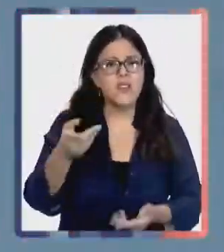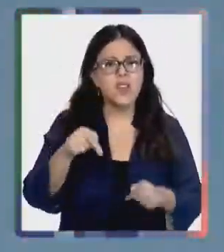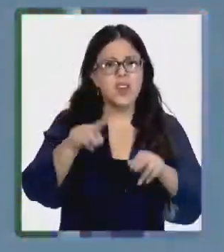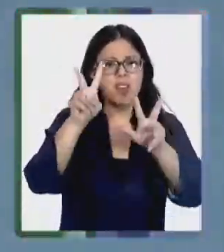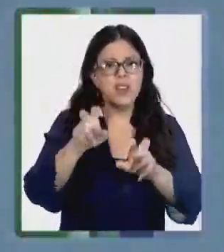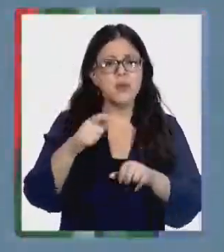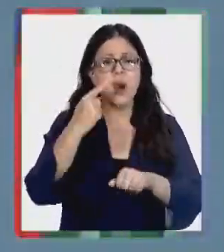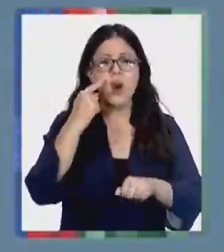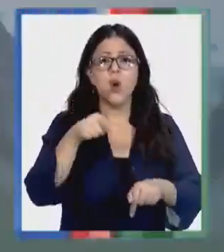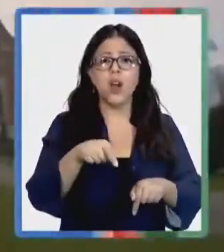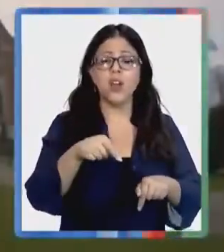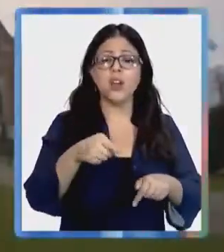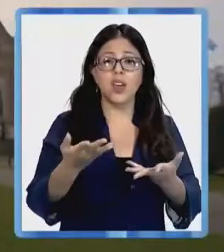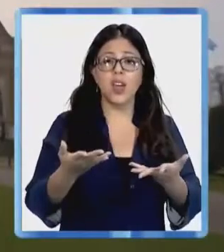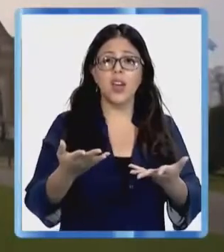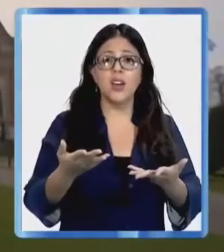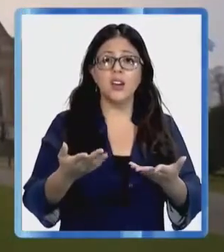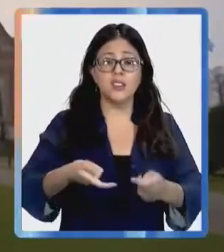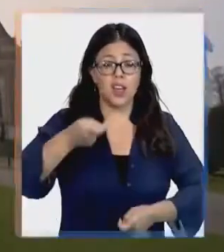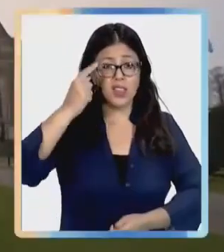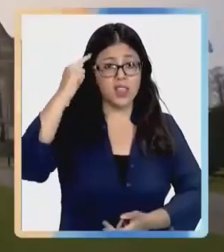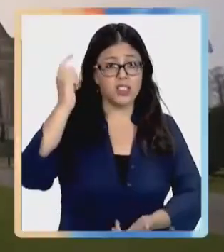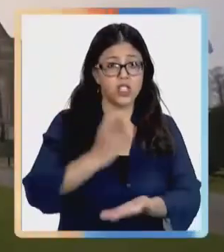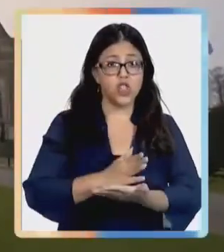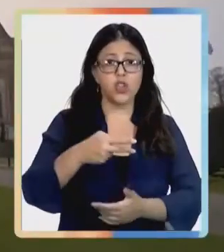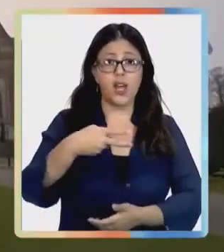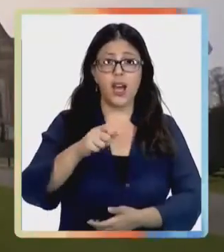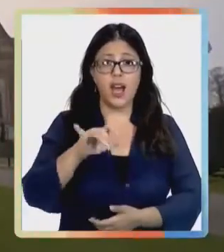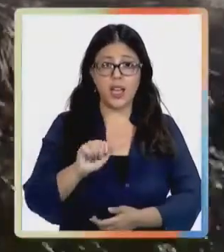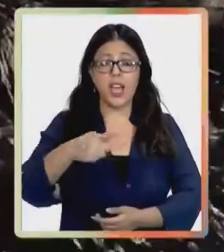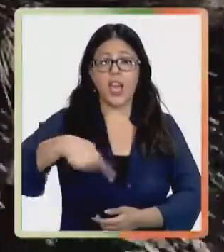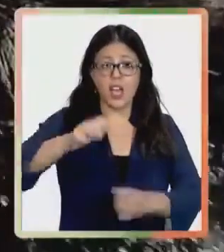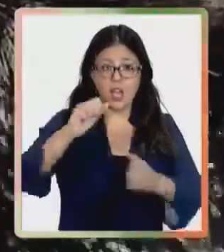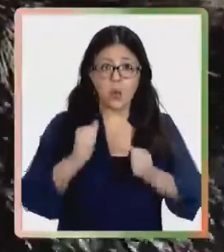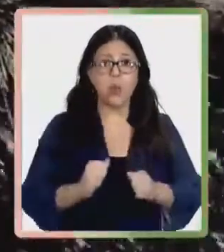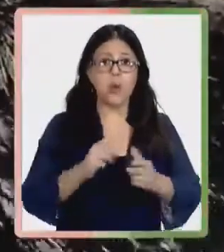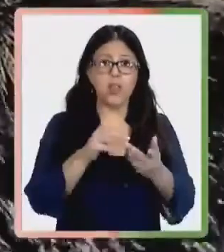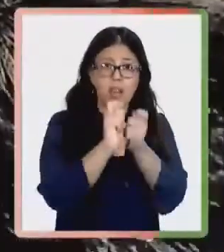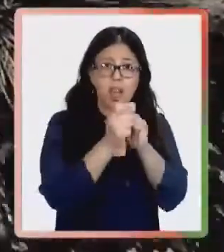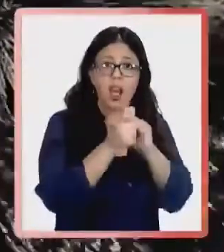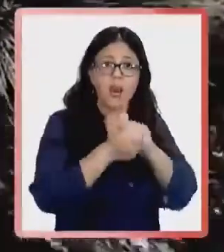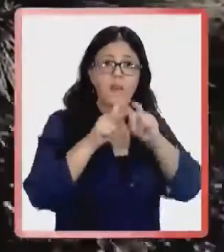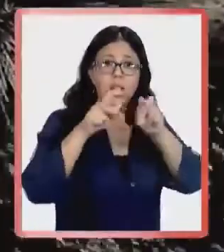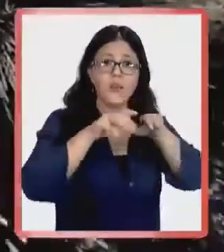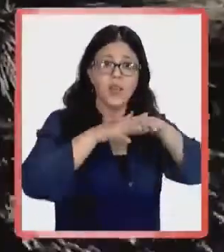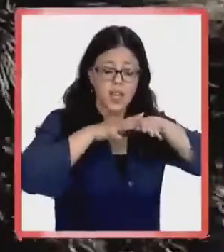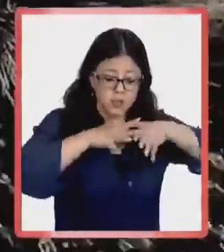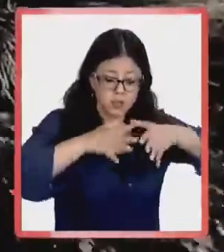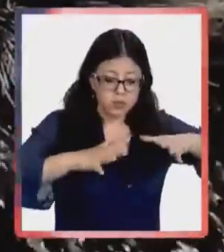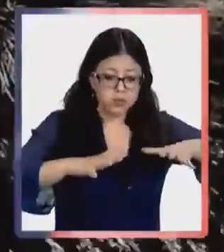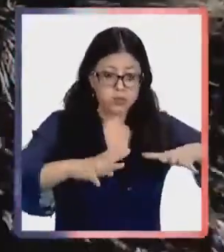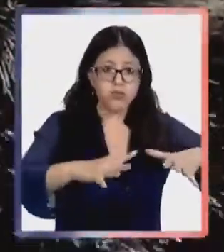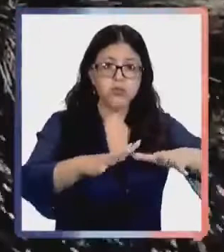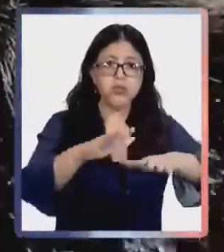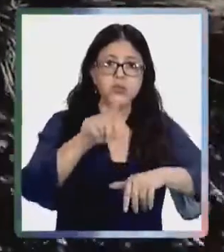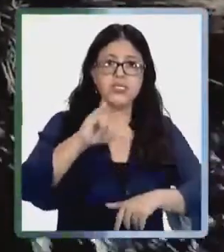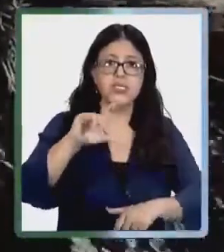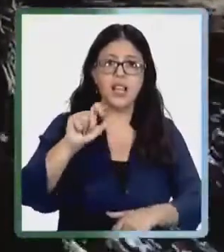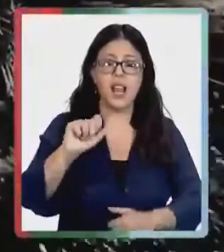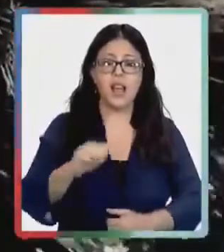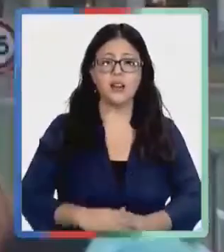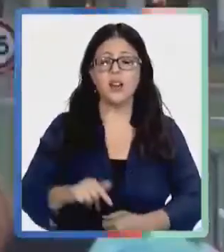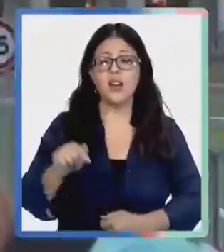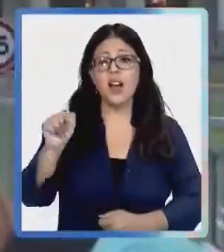Bolivia? Estimaron que a partir del pronunciamiento de La Haya pueden modificar a su arbitrio la infraestructura de canalización del río